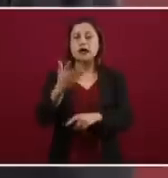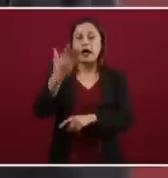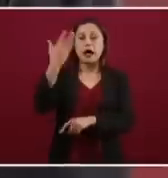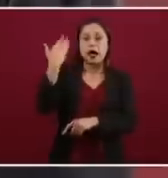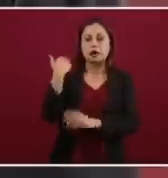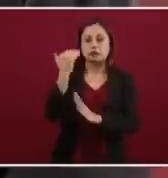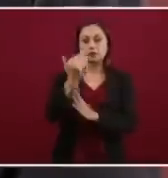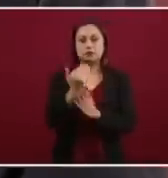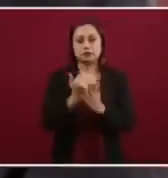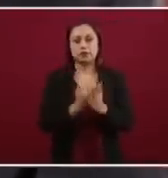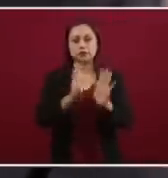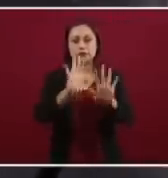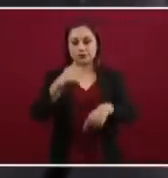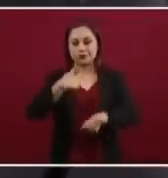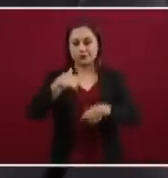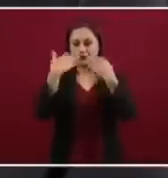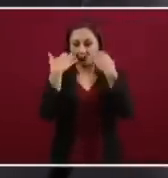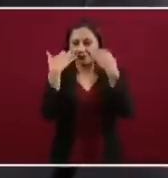Primero porque